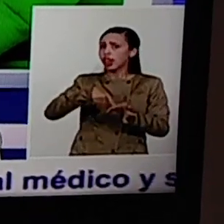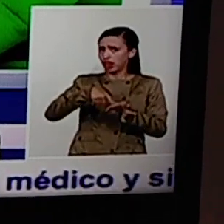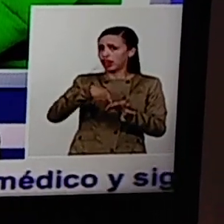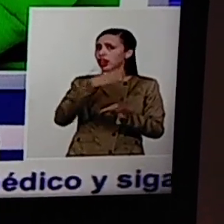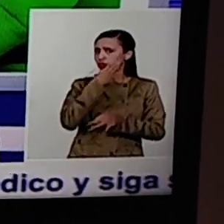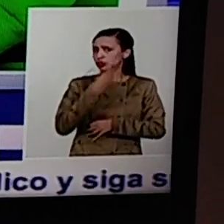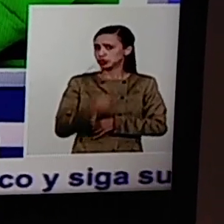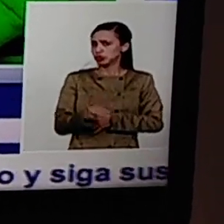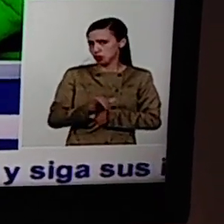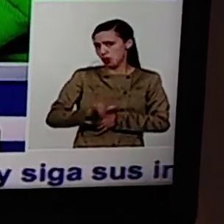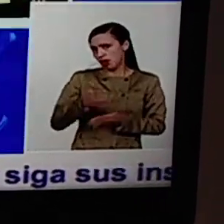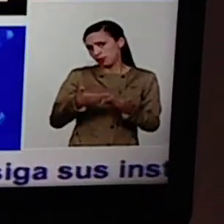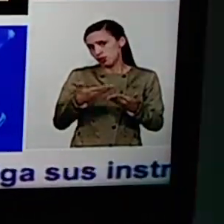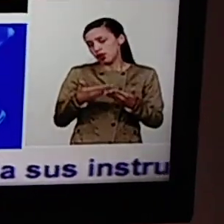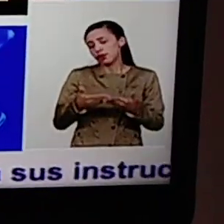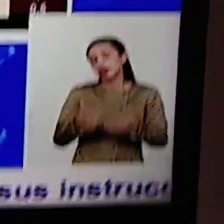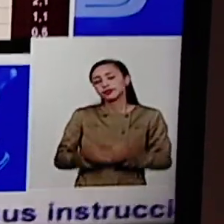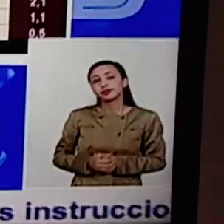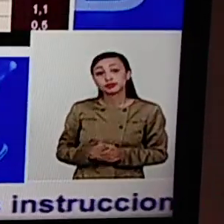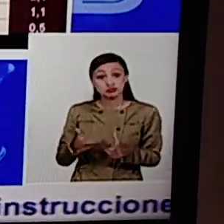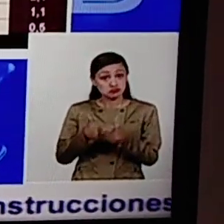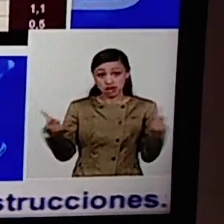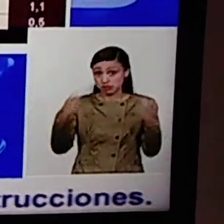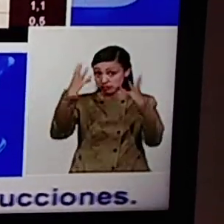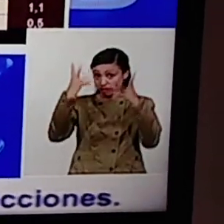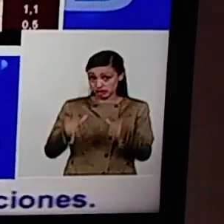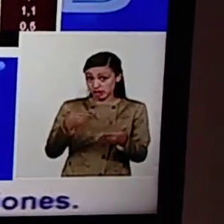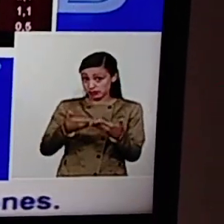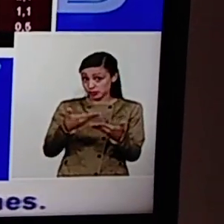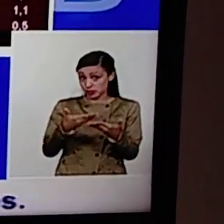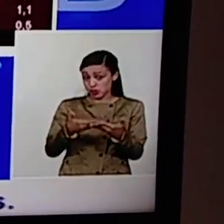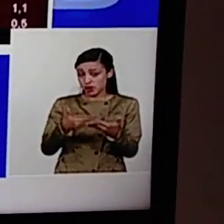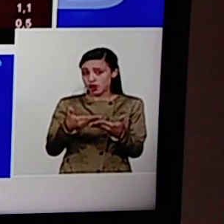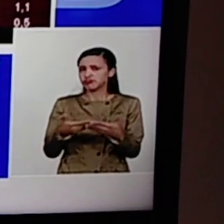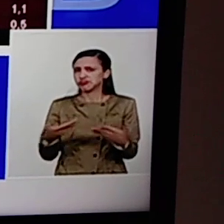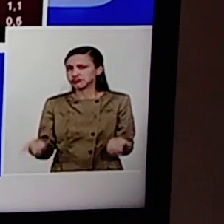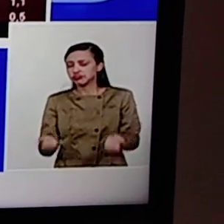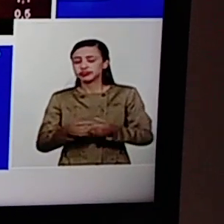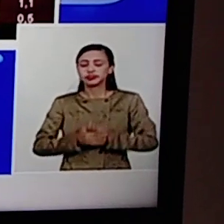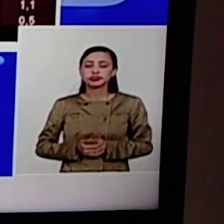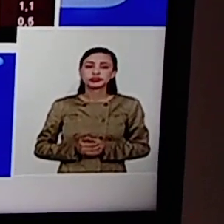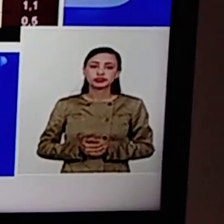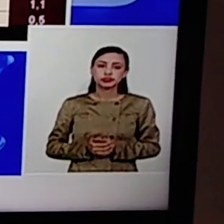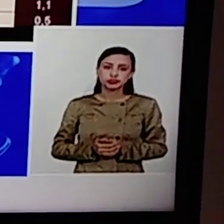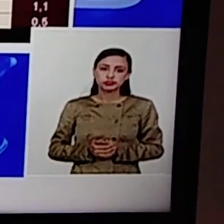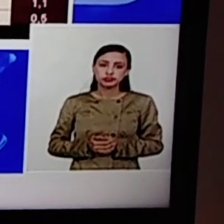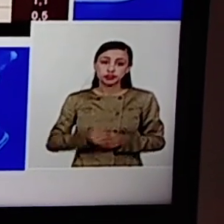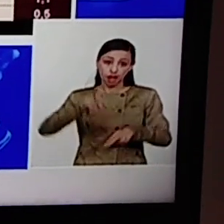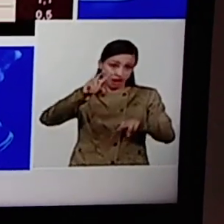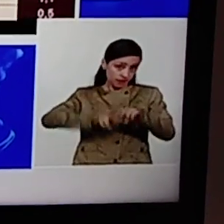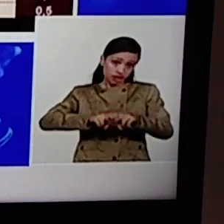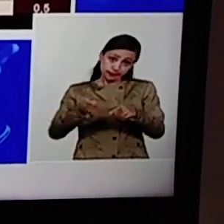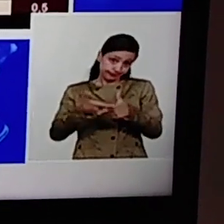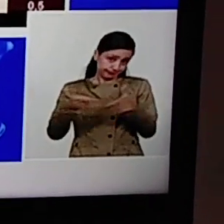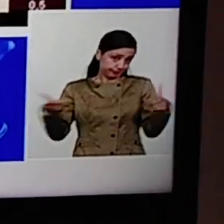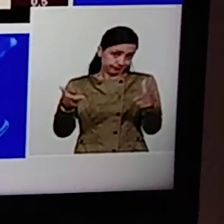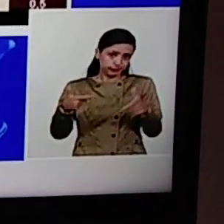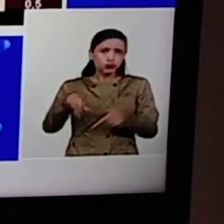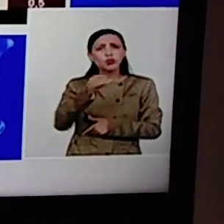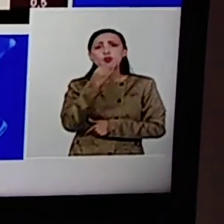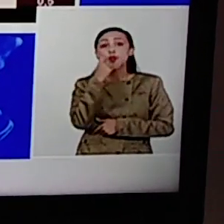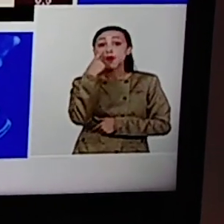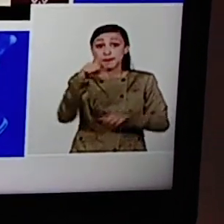de la Juventud, el mayor número, el mayor por ciento, en la provincia de La Habana, y ustedes lo tienen en